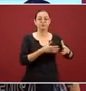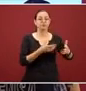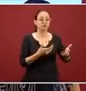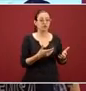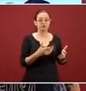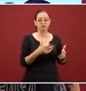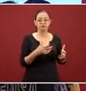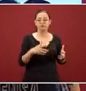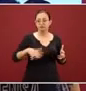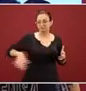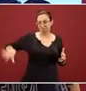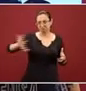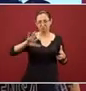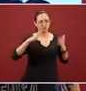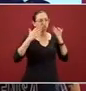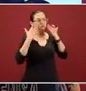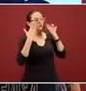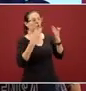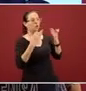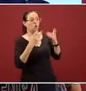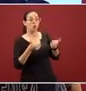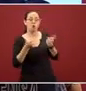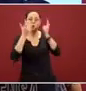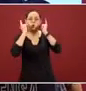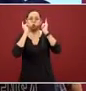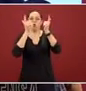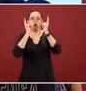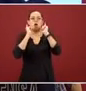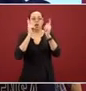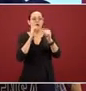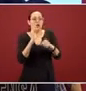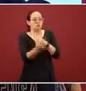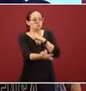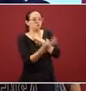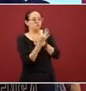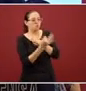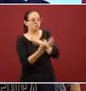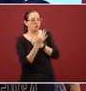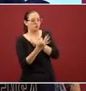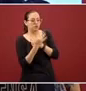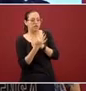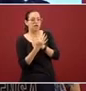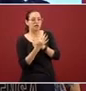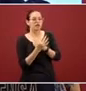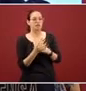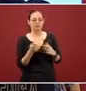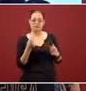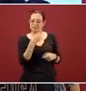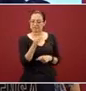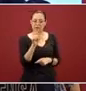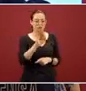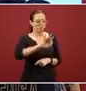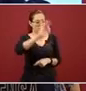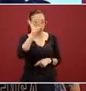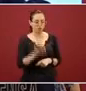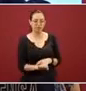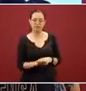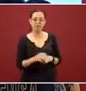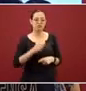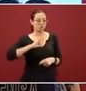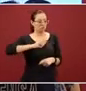visibles a la ciudadanía, con la esperanza de que pudieran ser un mecanismo de control absoluto de la entrada de los